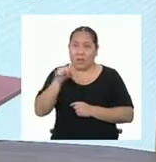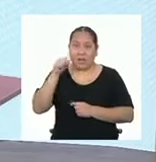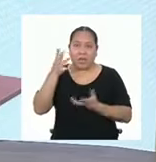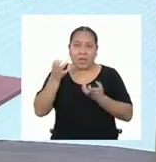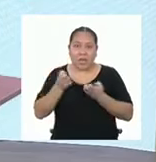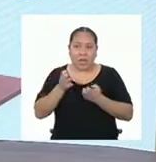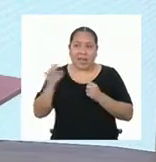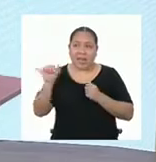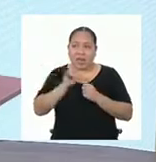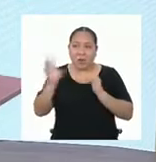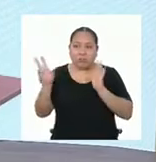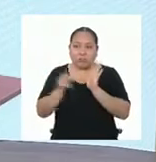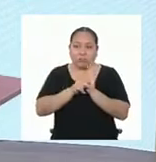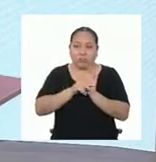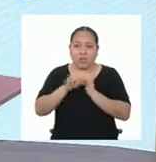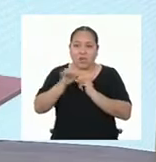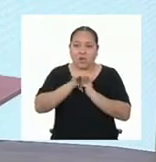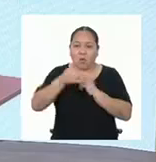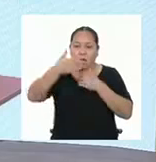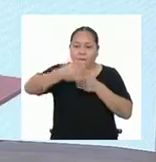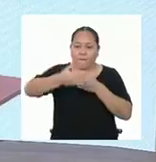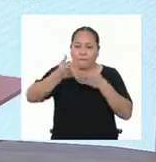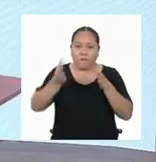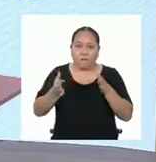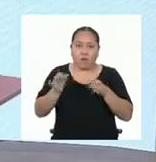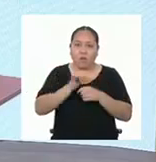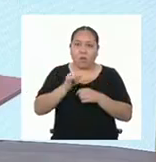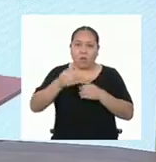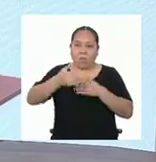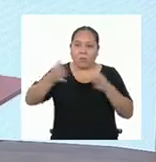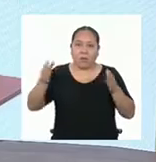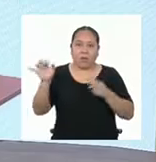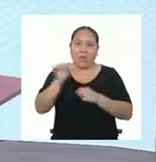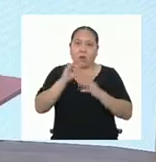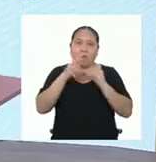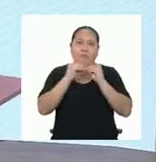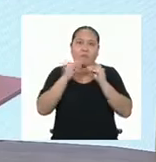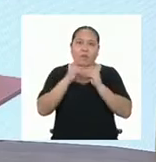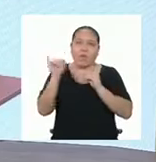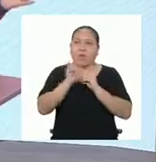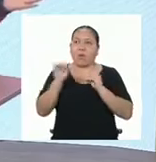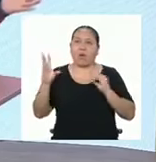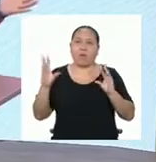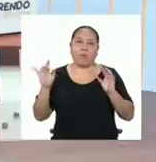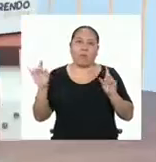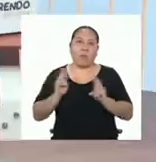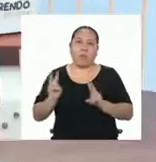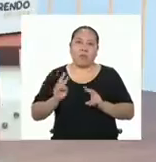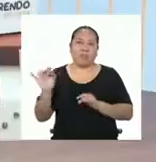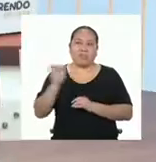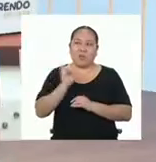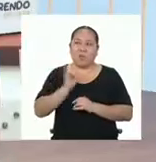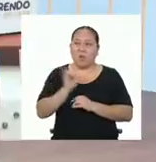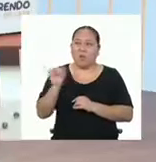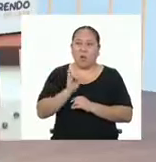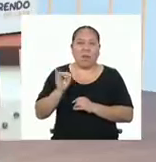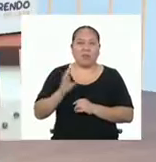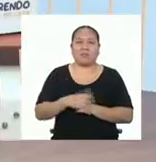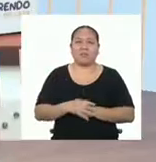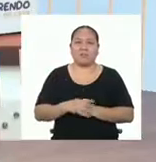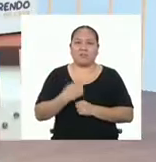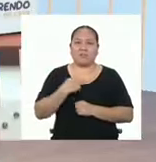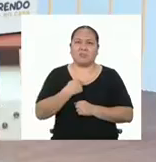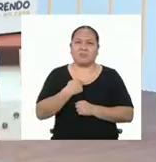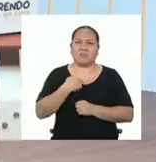uno idéntico De la misma forma, del mismo tamaño, con las mismas frutas, las mismas verduras y todo igual Y yo ahora